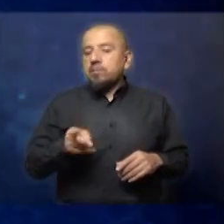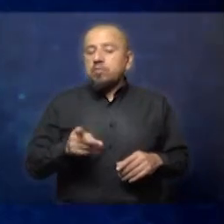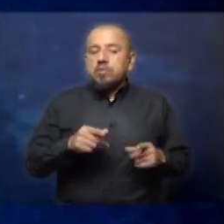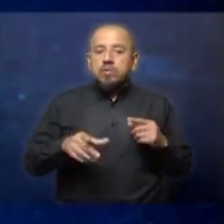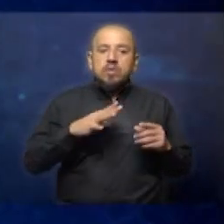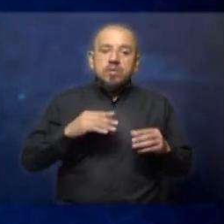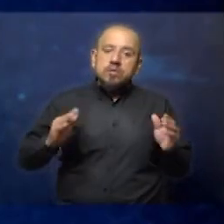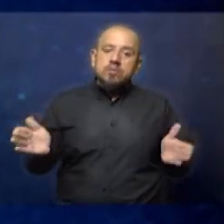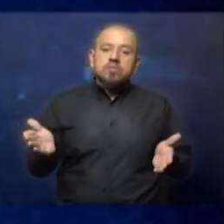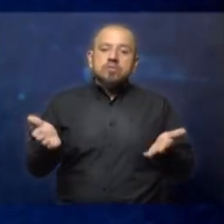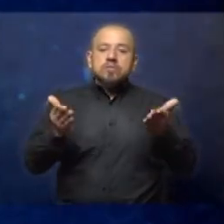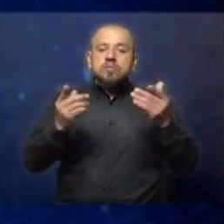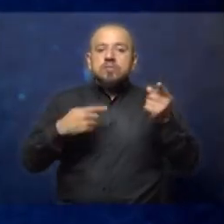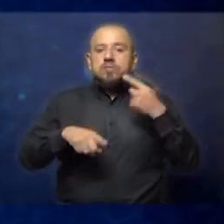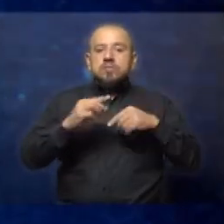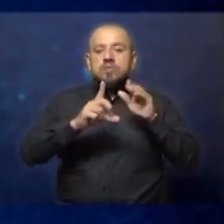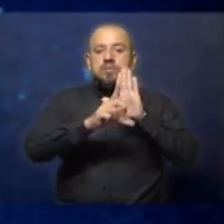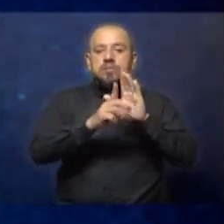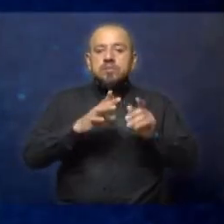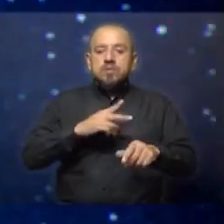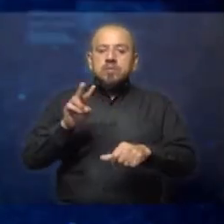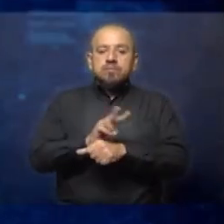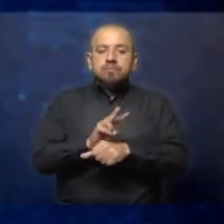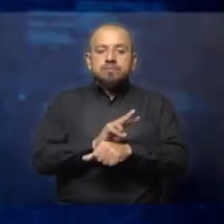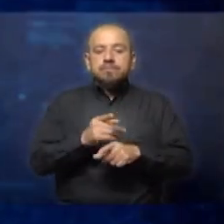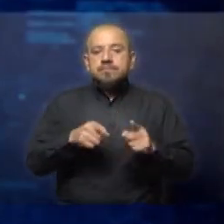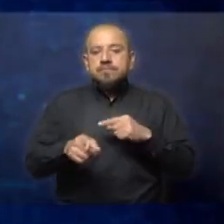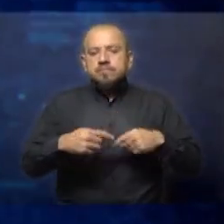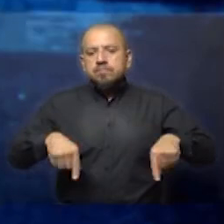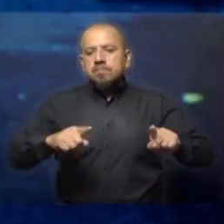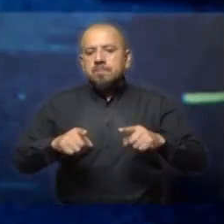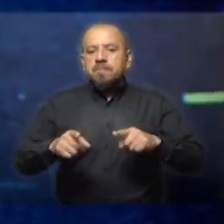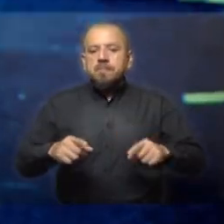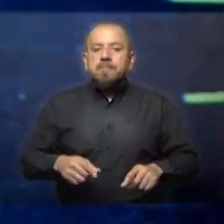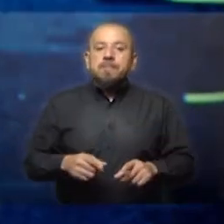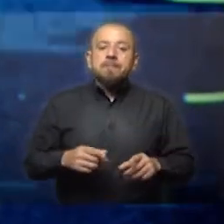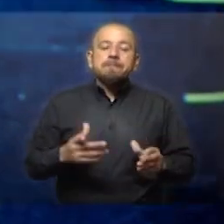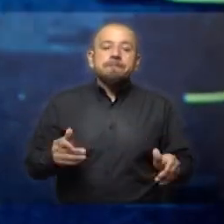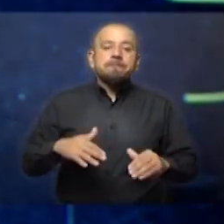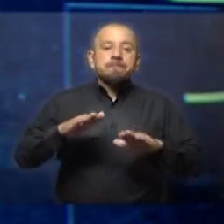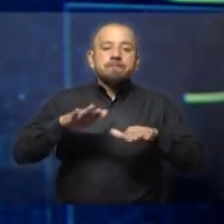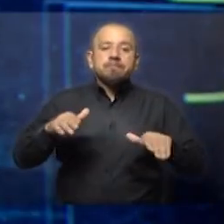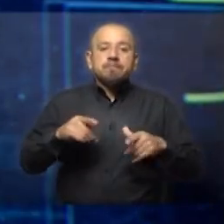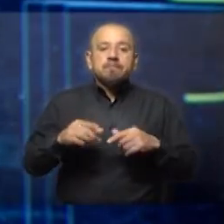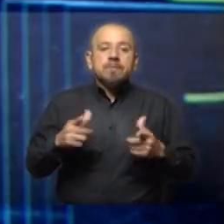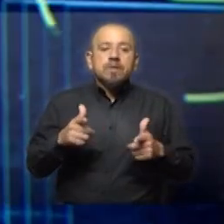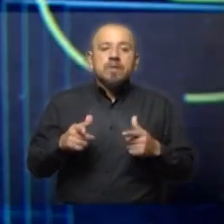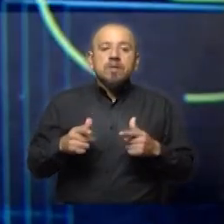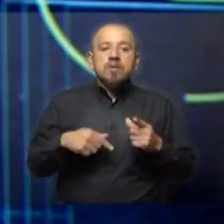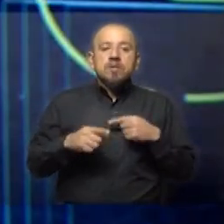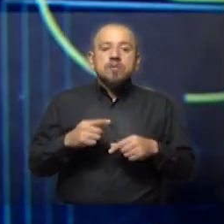hay que fomentar ese ideal pero que la ley tiene que proteger a justamente a esos esos casos minoritarios donde no hay